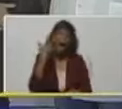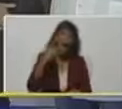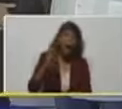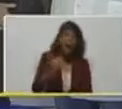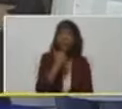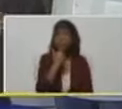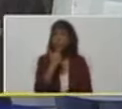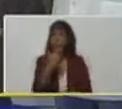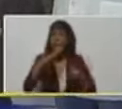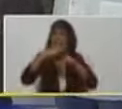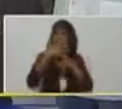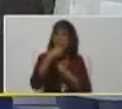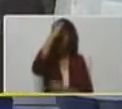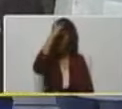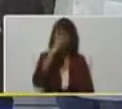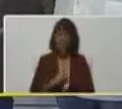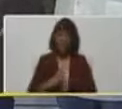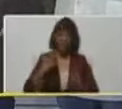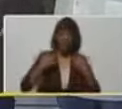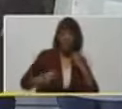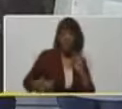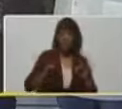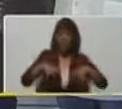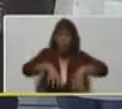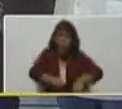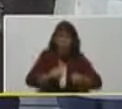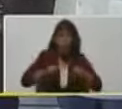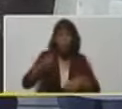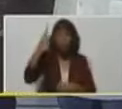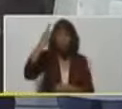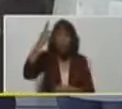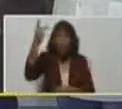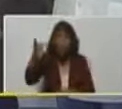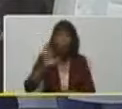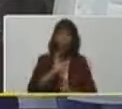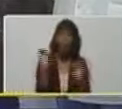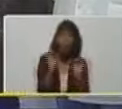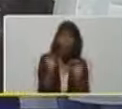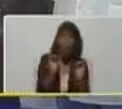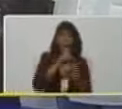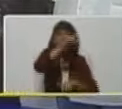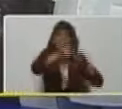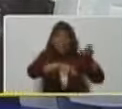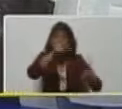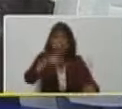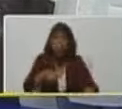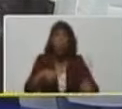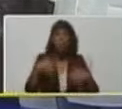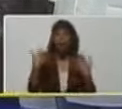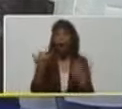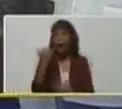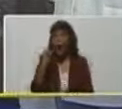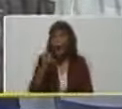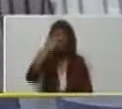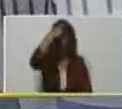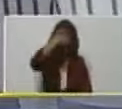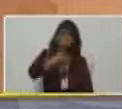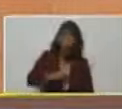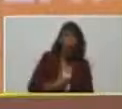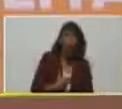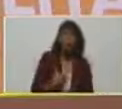alguna discapacidad física, motora, psicológica, y donde aquellos pacientes que sobre todo tienen